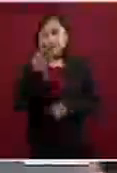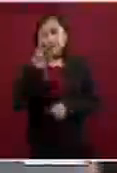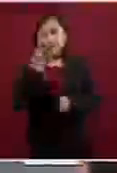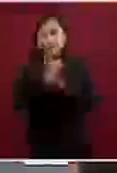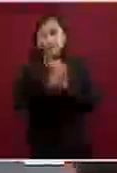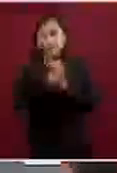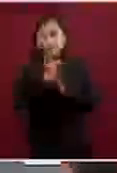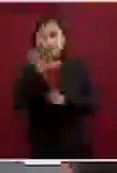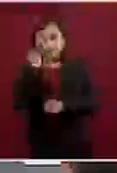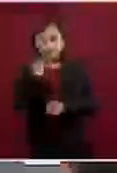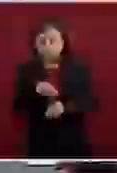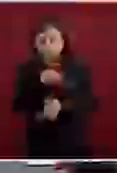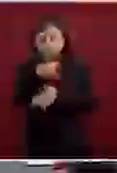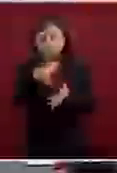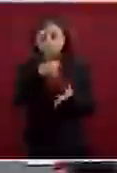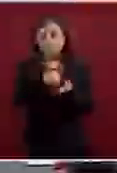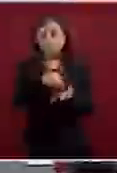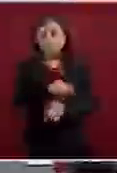agresión.